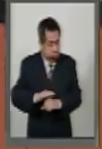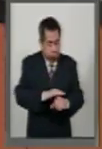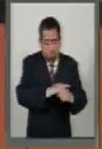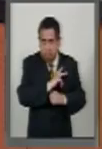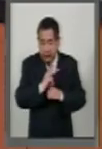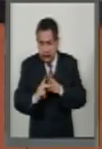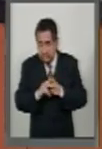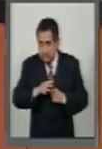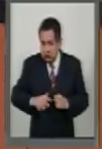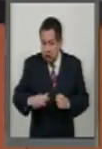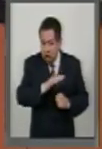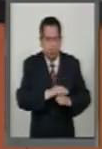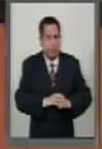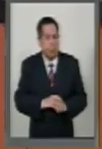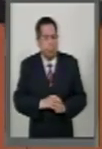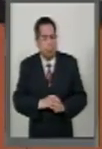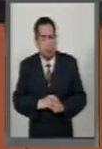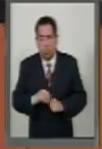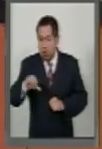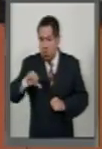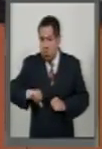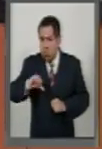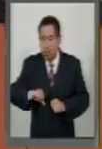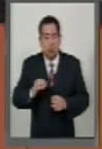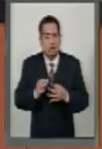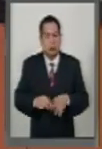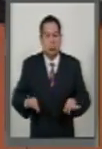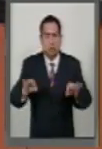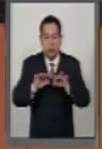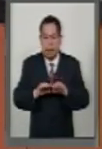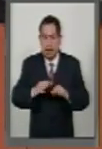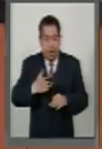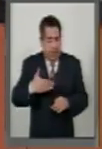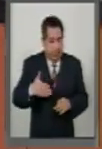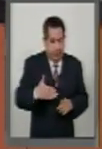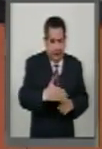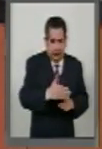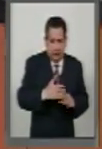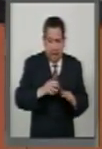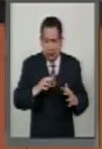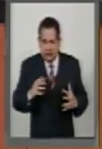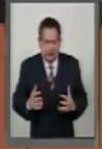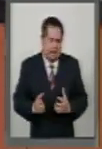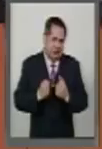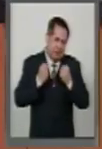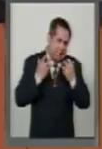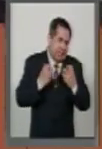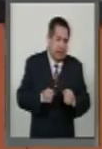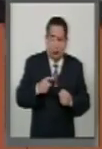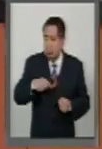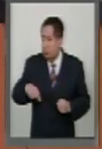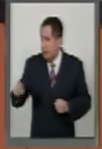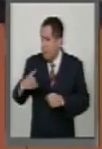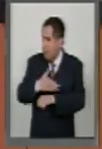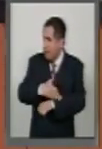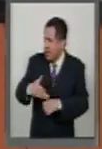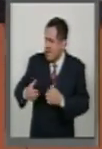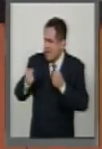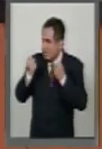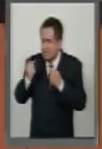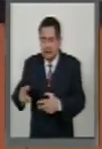países. Hoy en día, la pesca es de suma importancia para la economía de miles de familias que dependen de